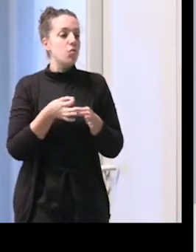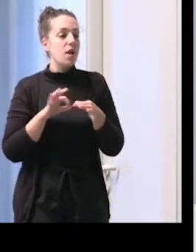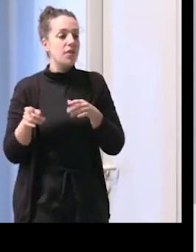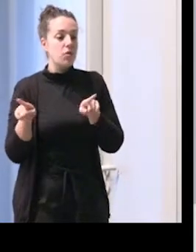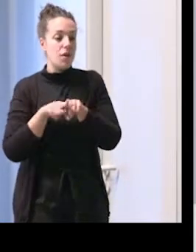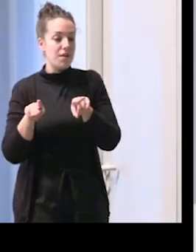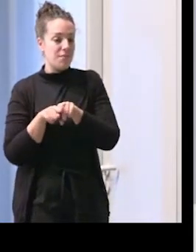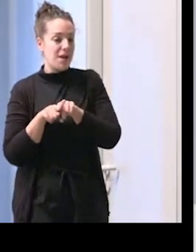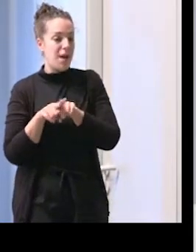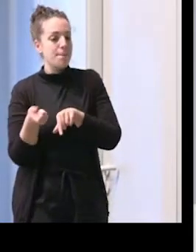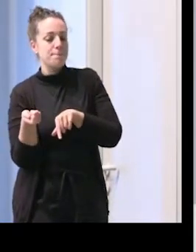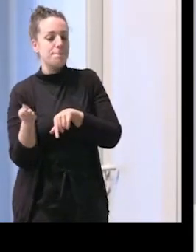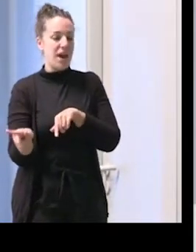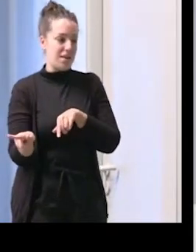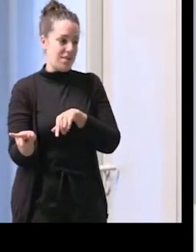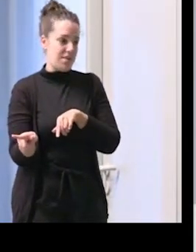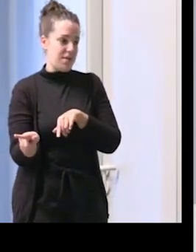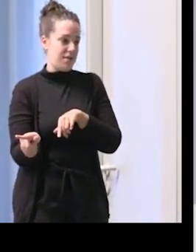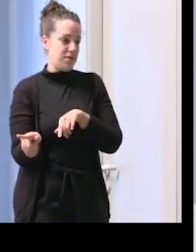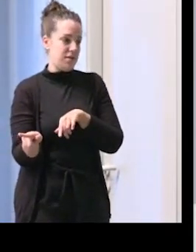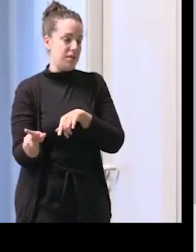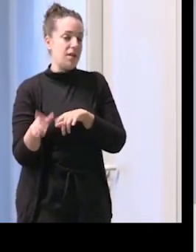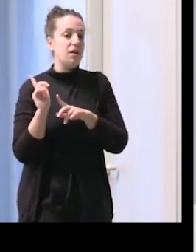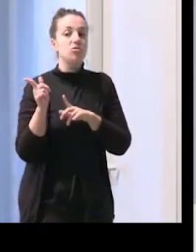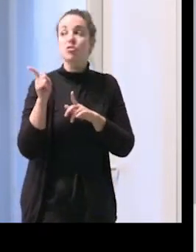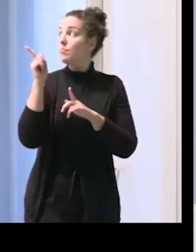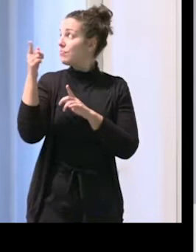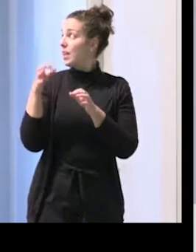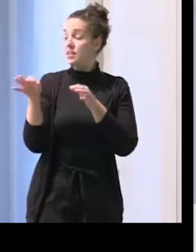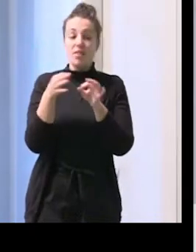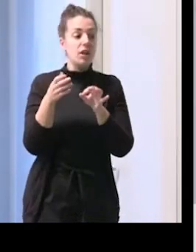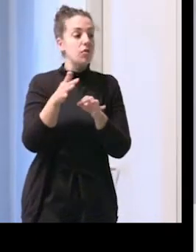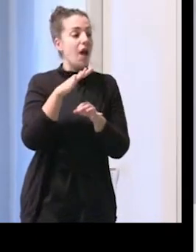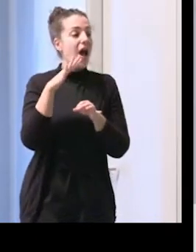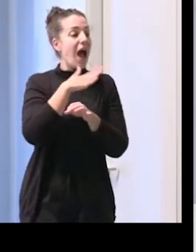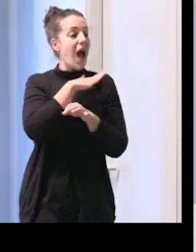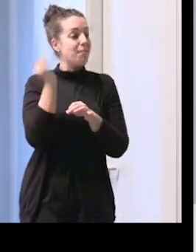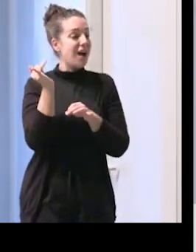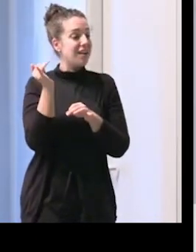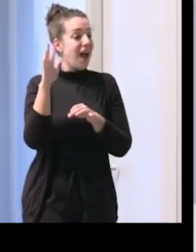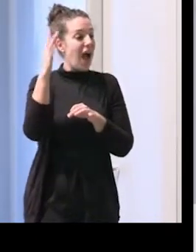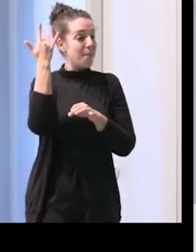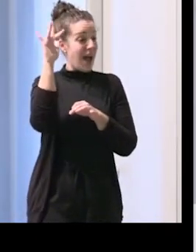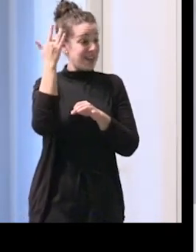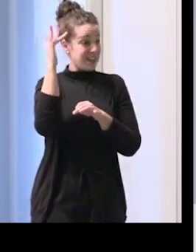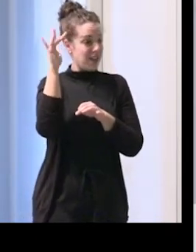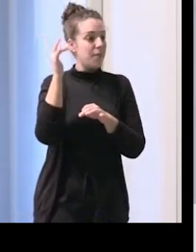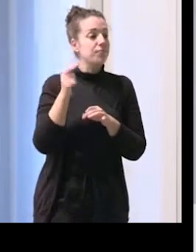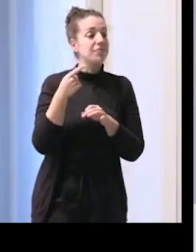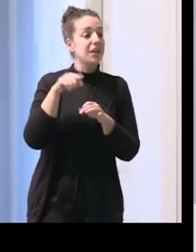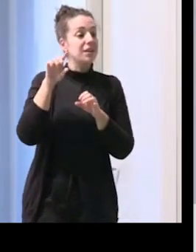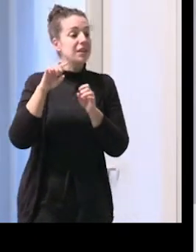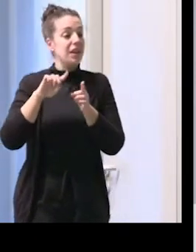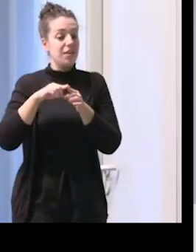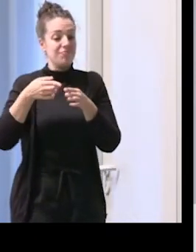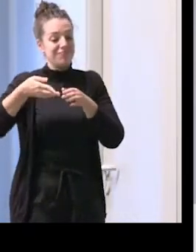otra característica. Entonces, y esta célula, en este caso amarilla, va a producir a su vez una progenie que va a ser distinta también,